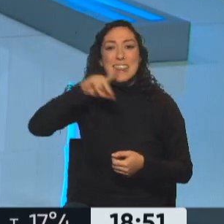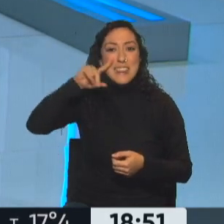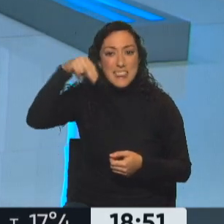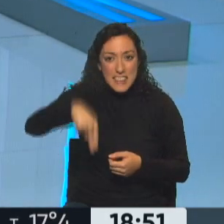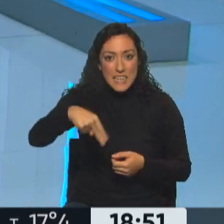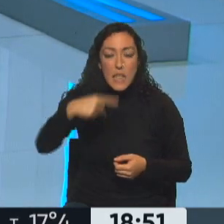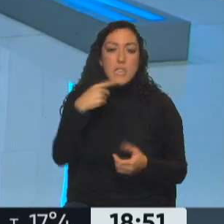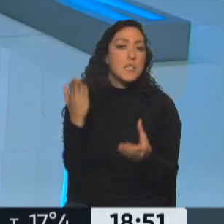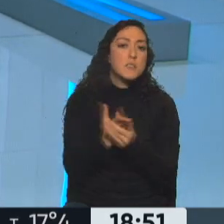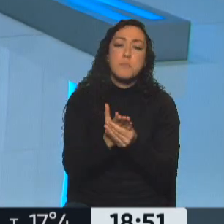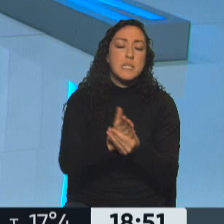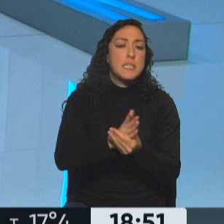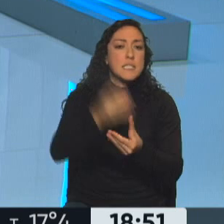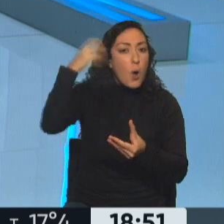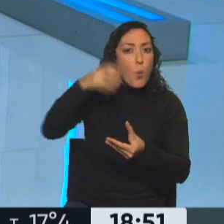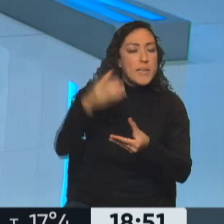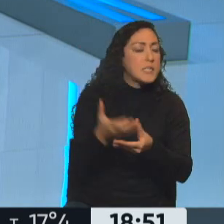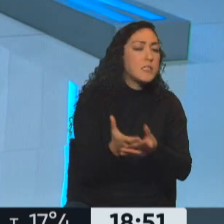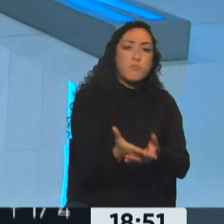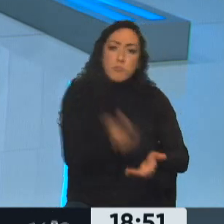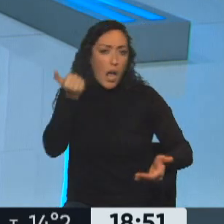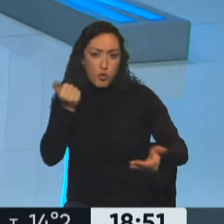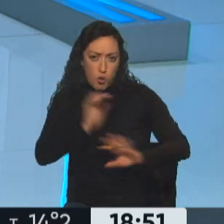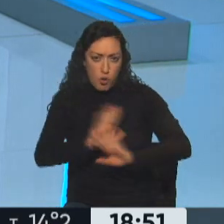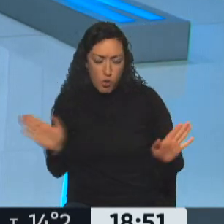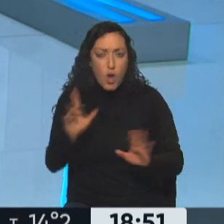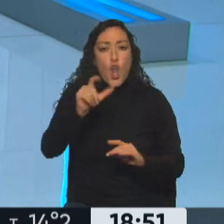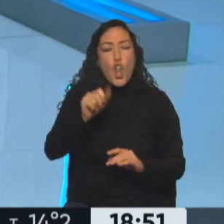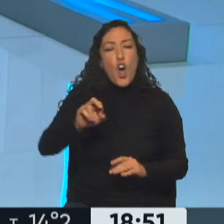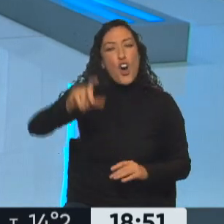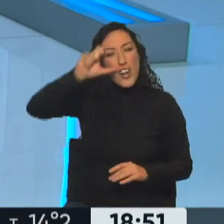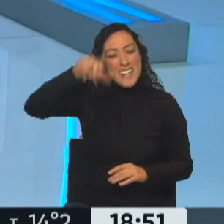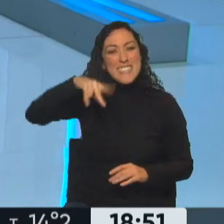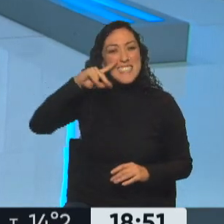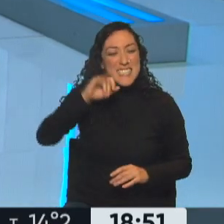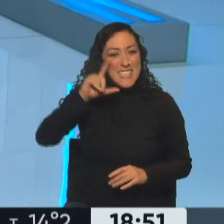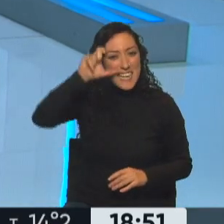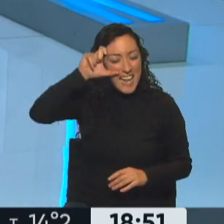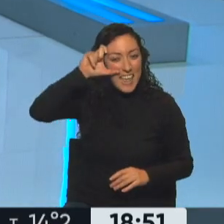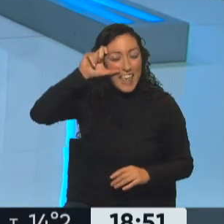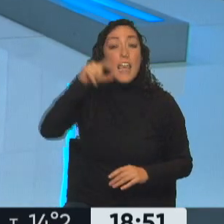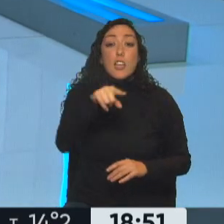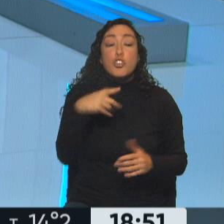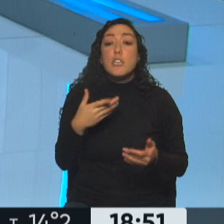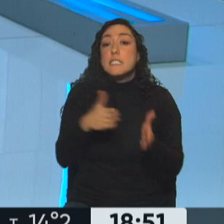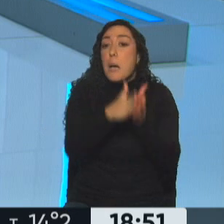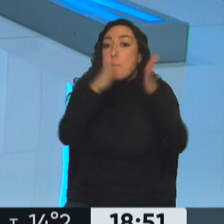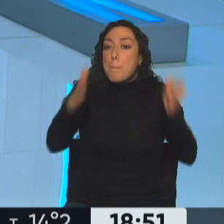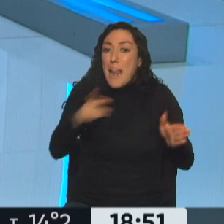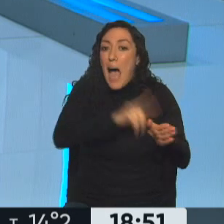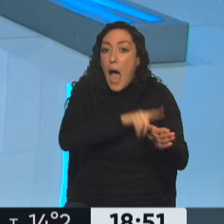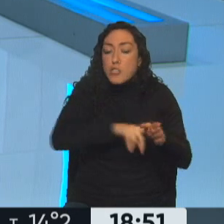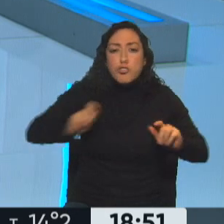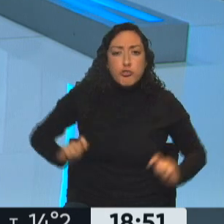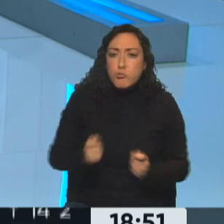el expediente al juez tan mencionado en la causa, el juez Lorenzini, y detuvo los plazos justamente y todos los trámites que